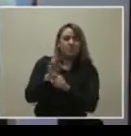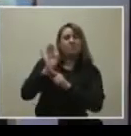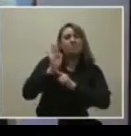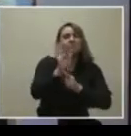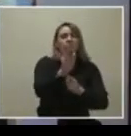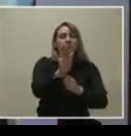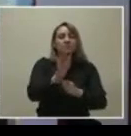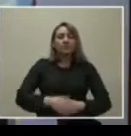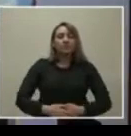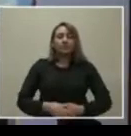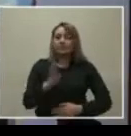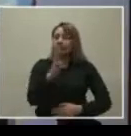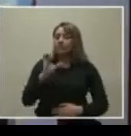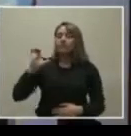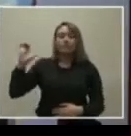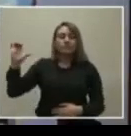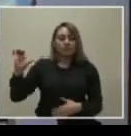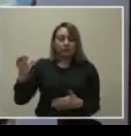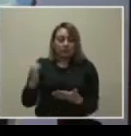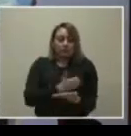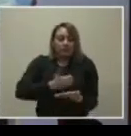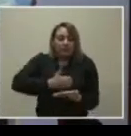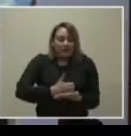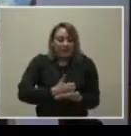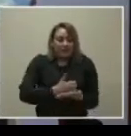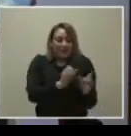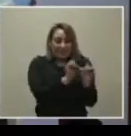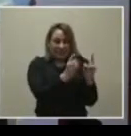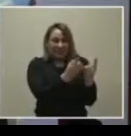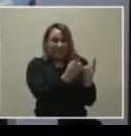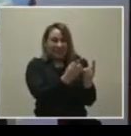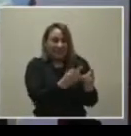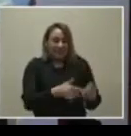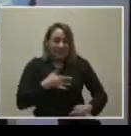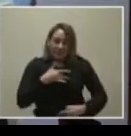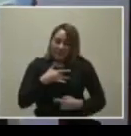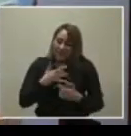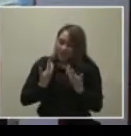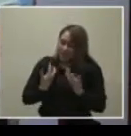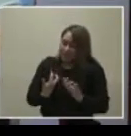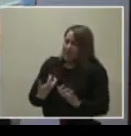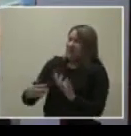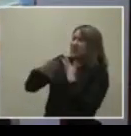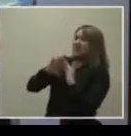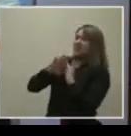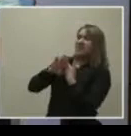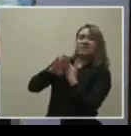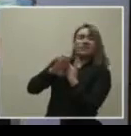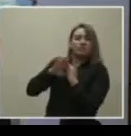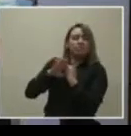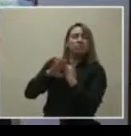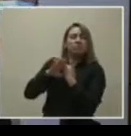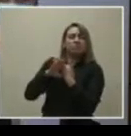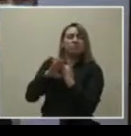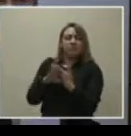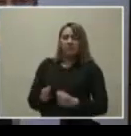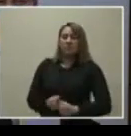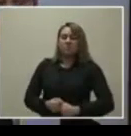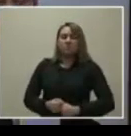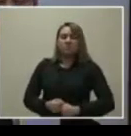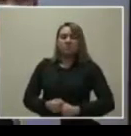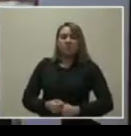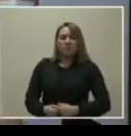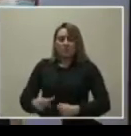la sociedad baja californiana se siente agraviada y exige que los tres órdenes de gobierno trabajemos unidos para